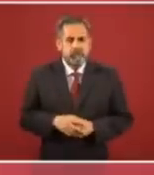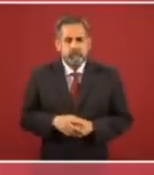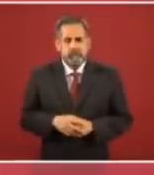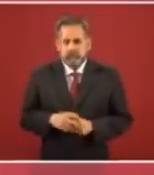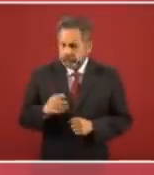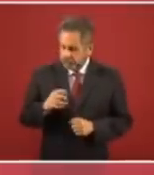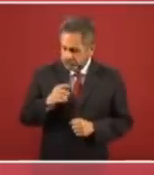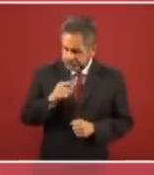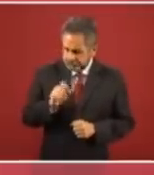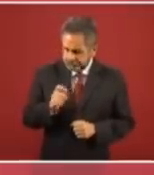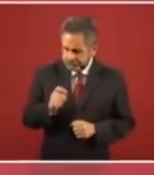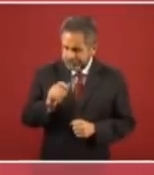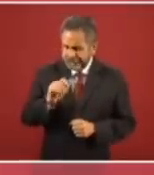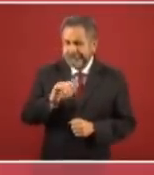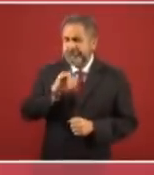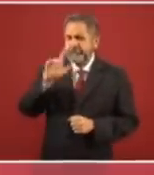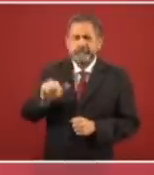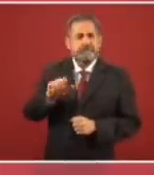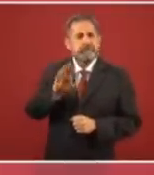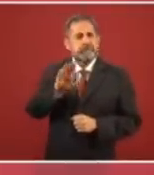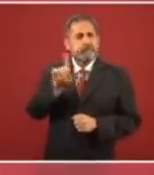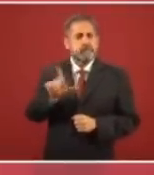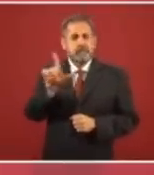íbamos a hacer el lunes, pero